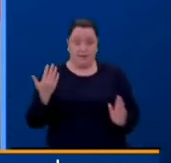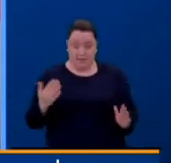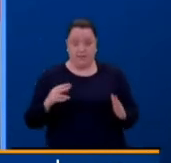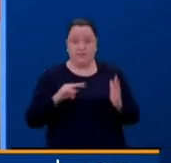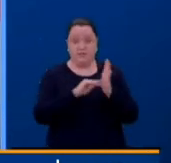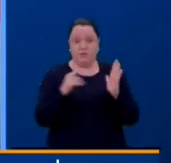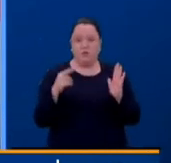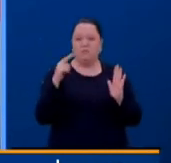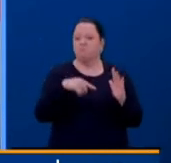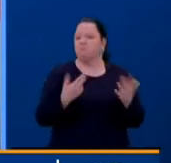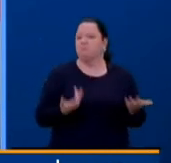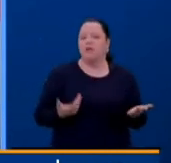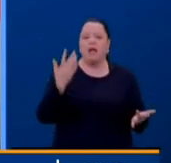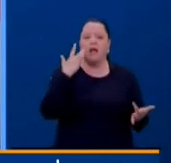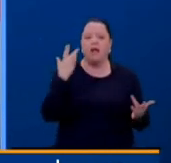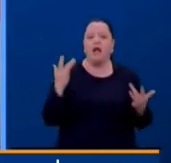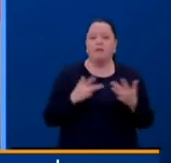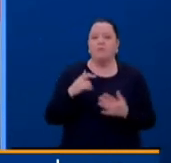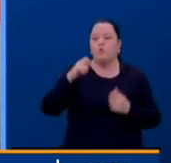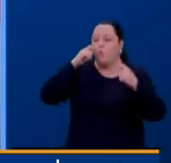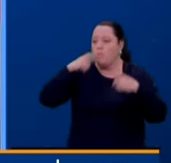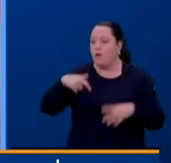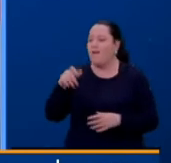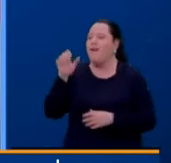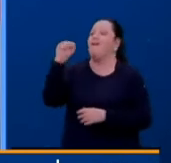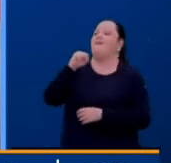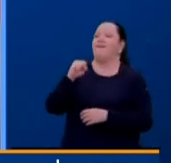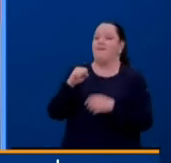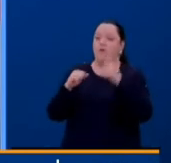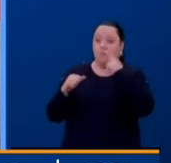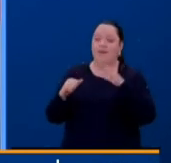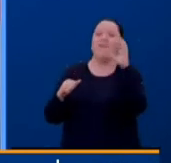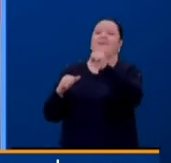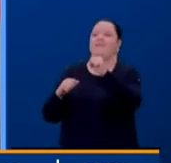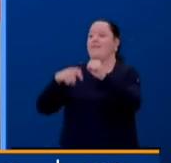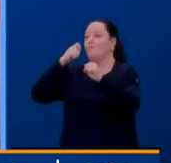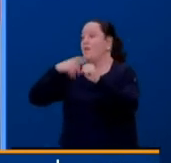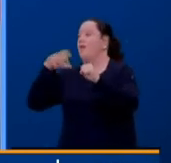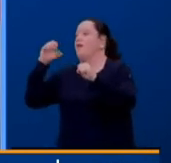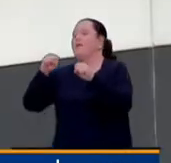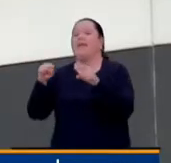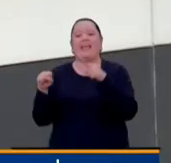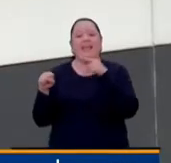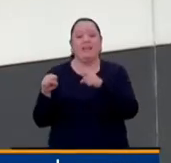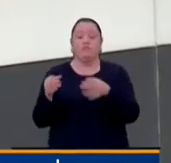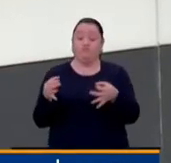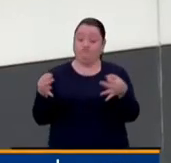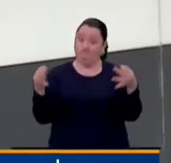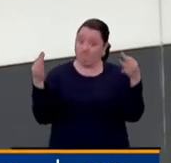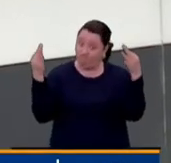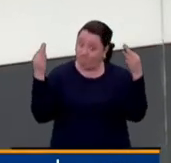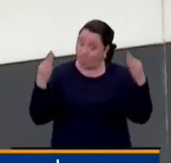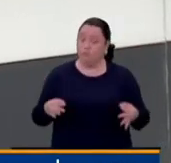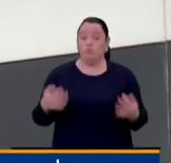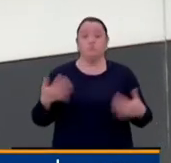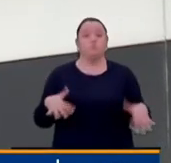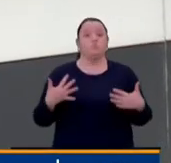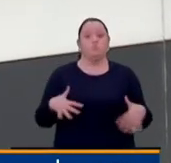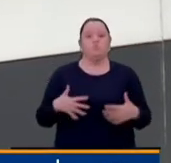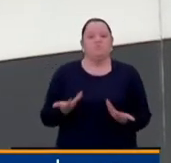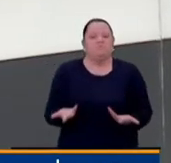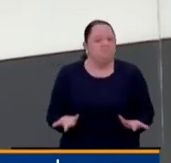puede definir como un detector de humanos. Es un detector de humanos de altísima fidelidad, que por medio